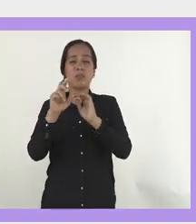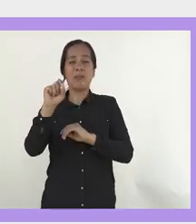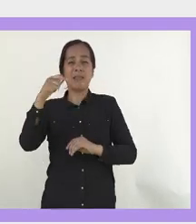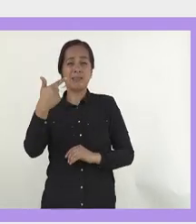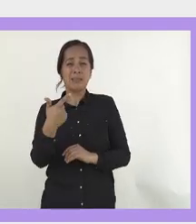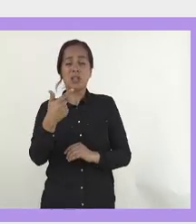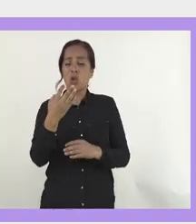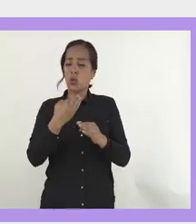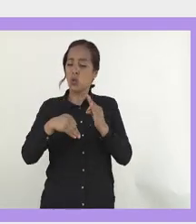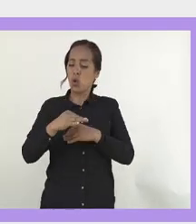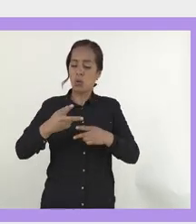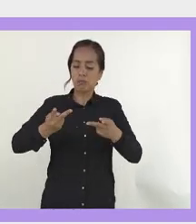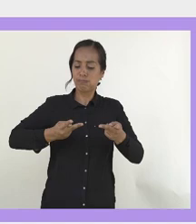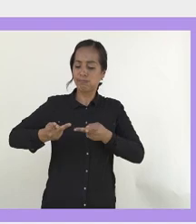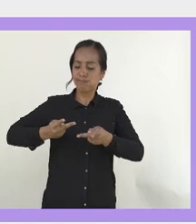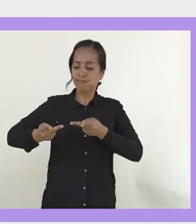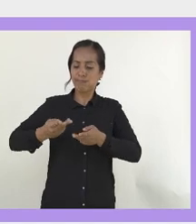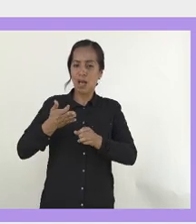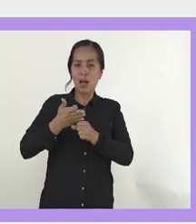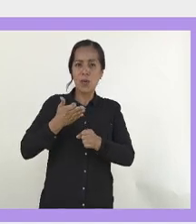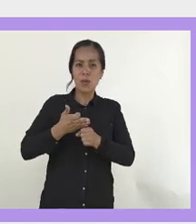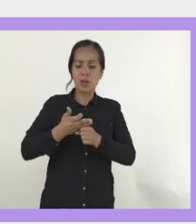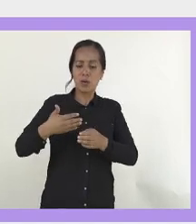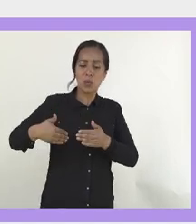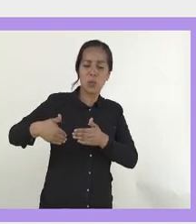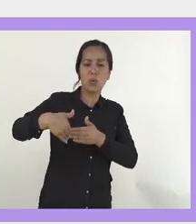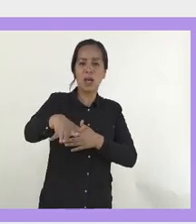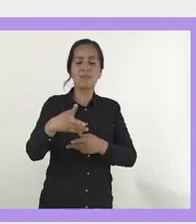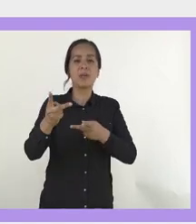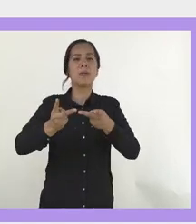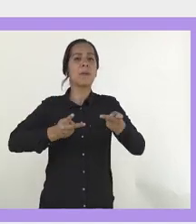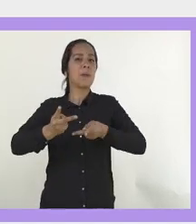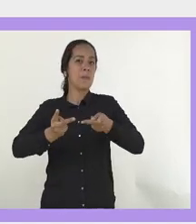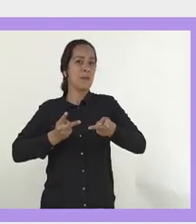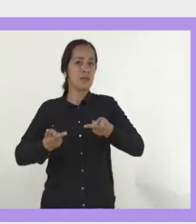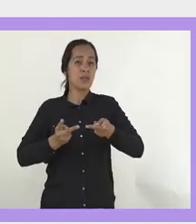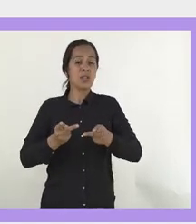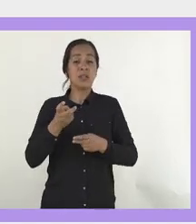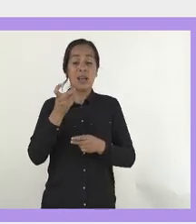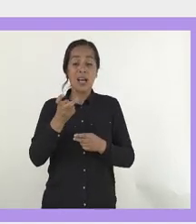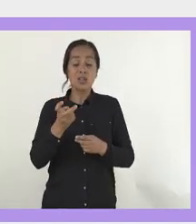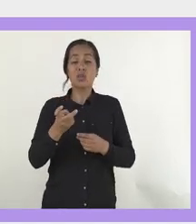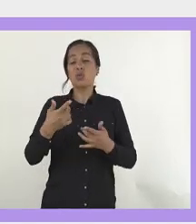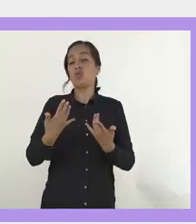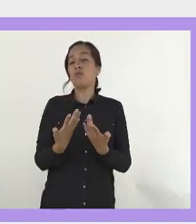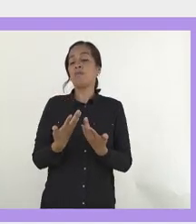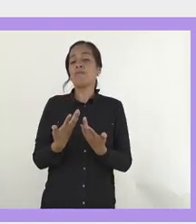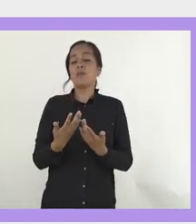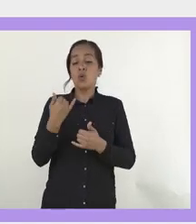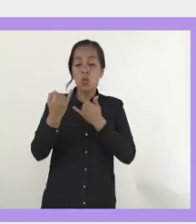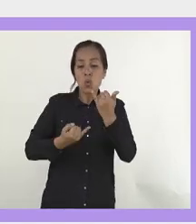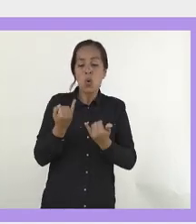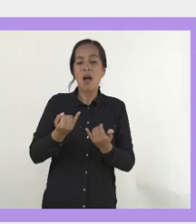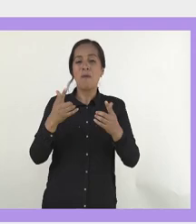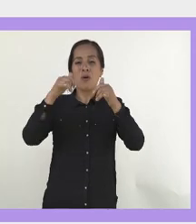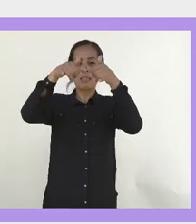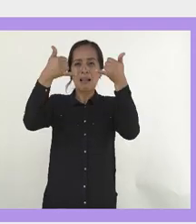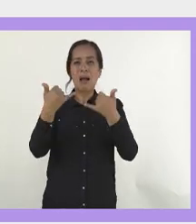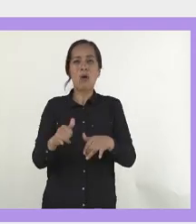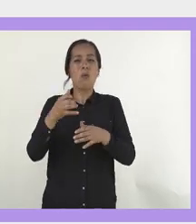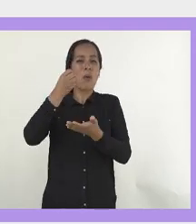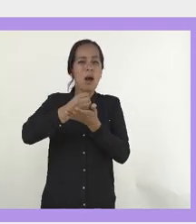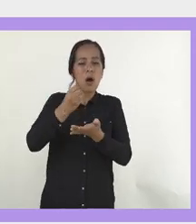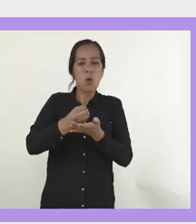haga entre ahora y entonces pues es la preparación estos torneos O sea la Copa Oro o sea